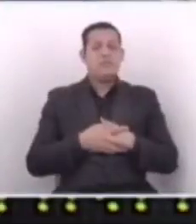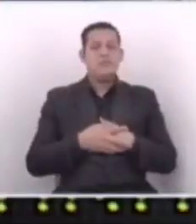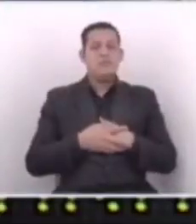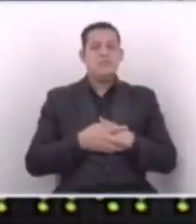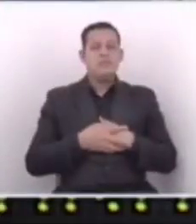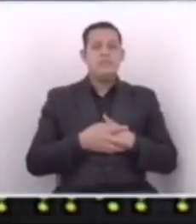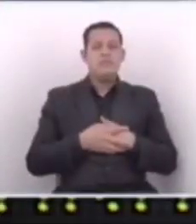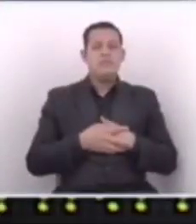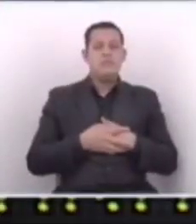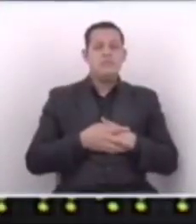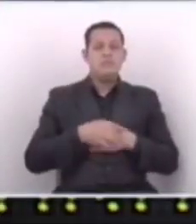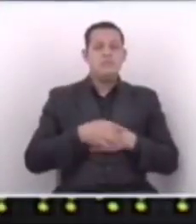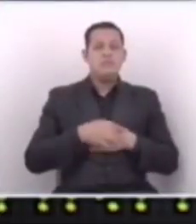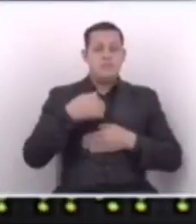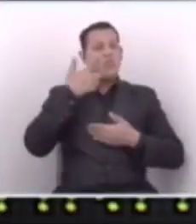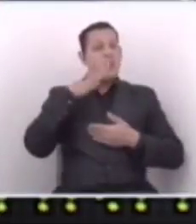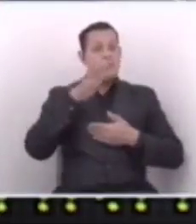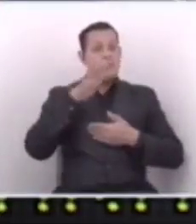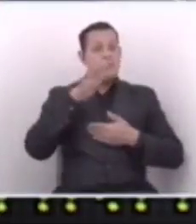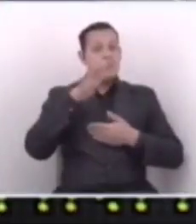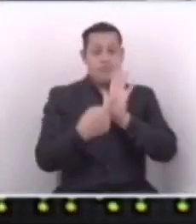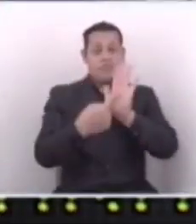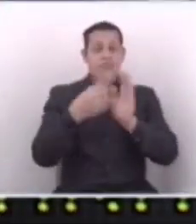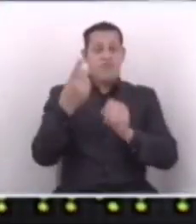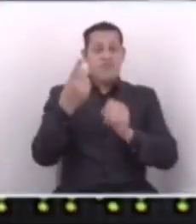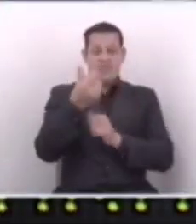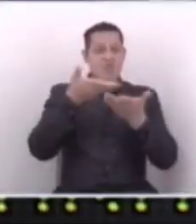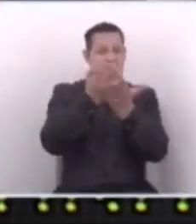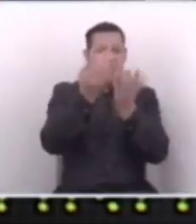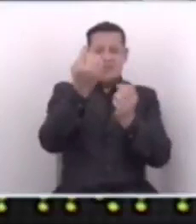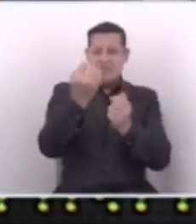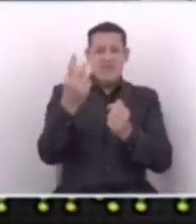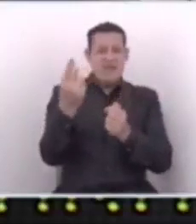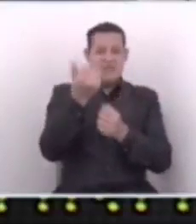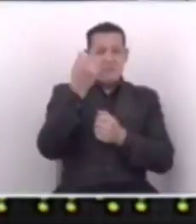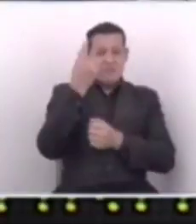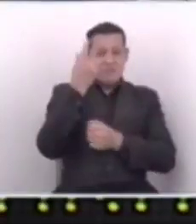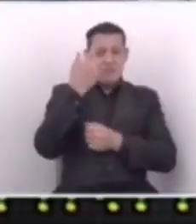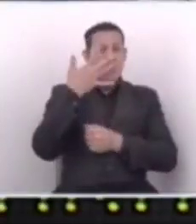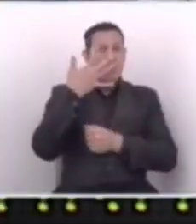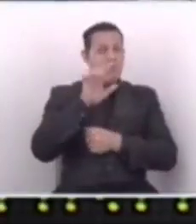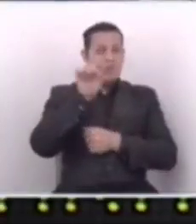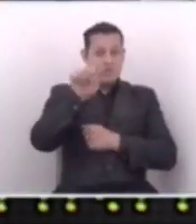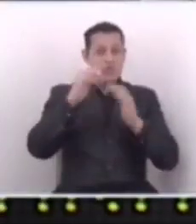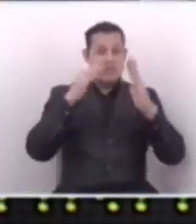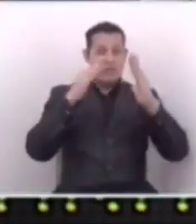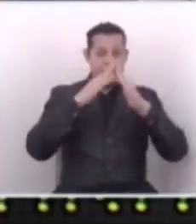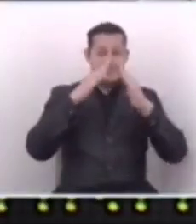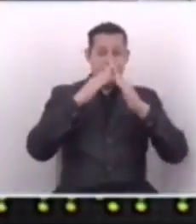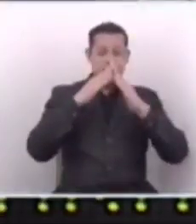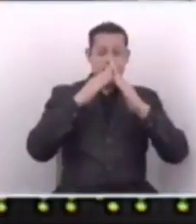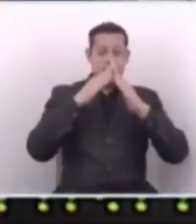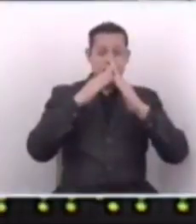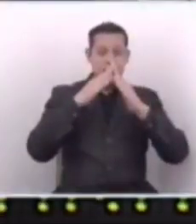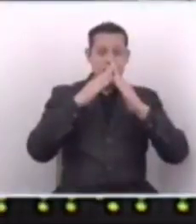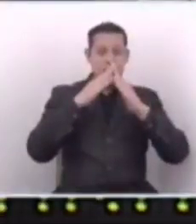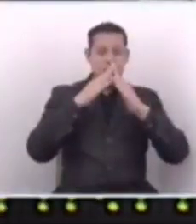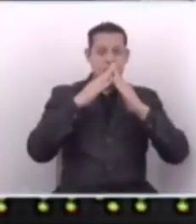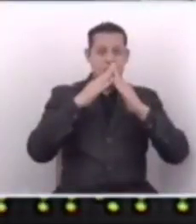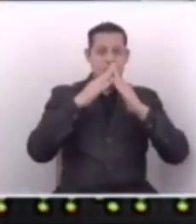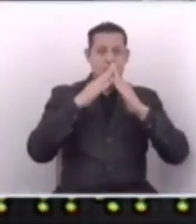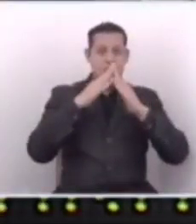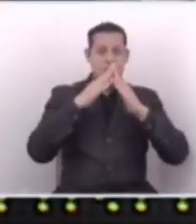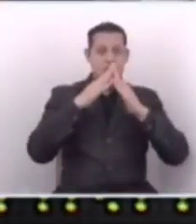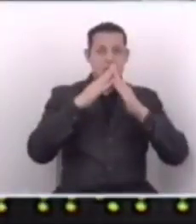de excepción. Y les voy a poner un ejemplo facilito que cualquiera me lo va a entender. Imagínense si en su casa hubiera